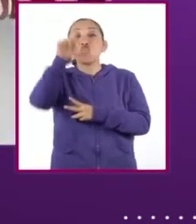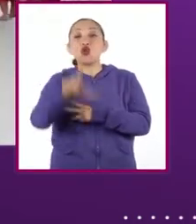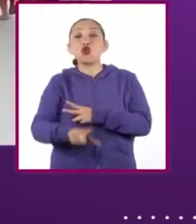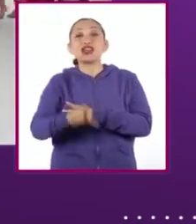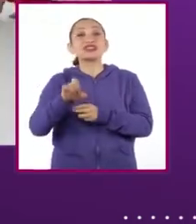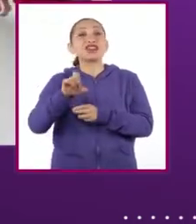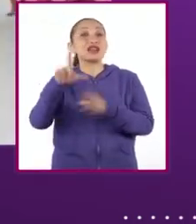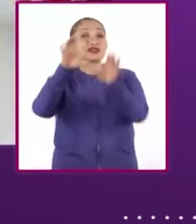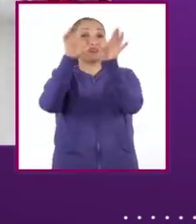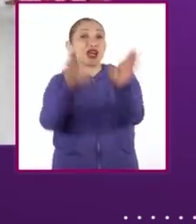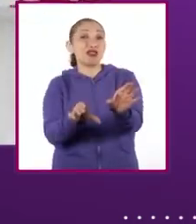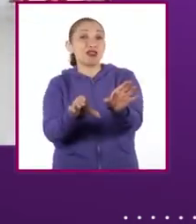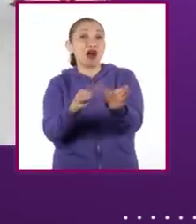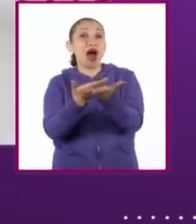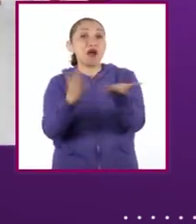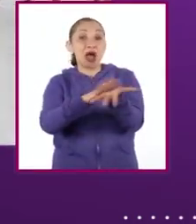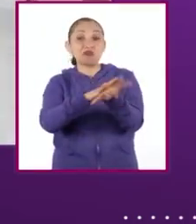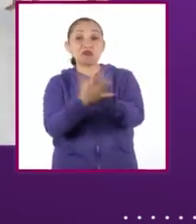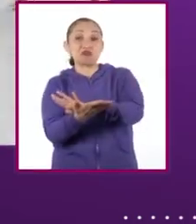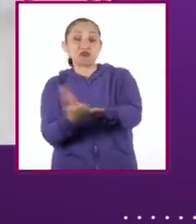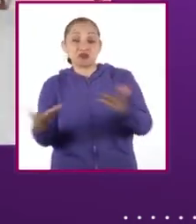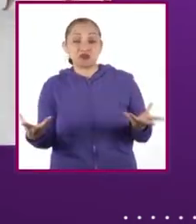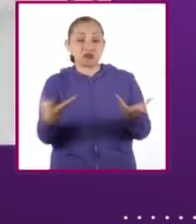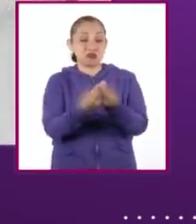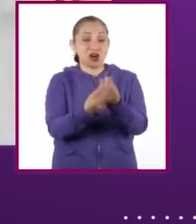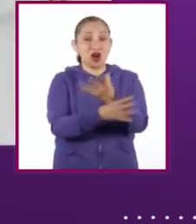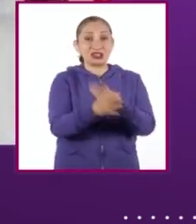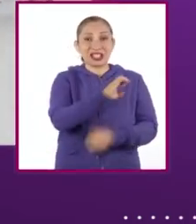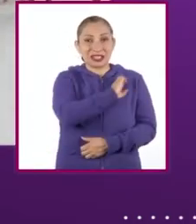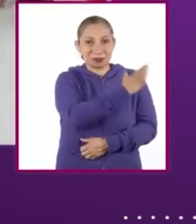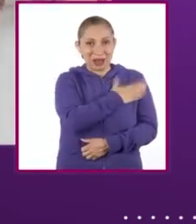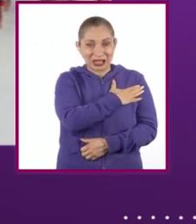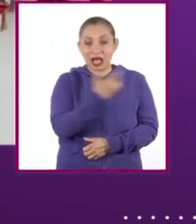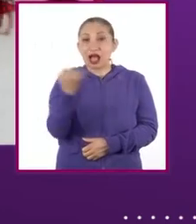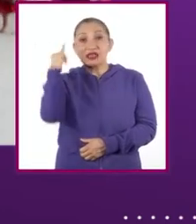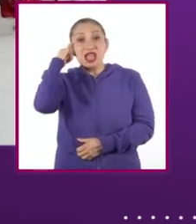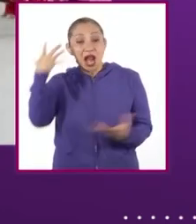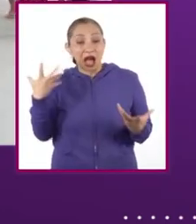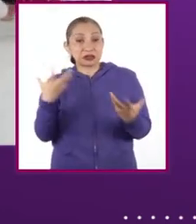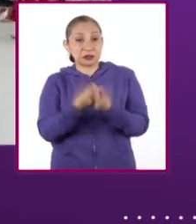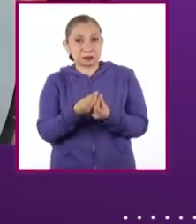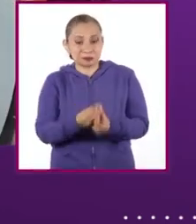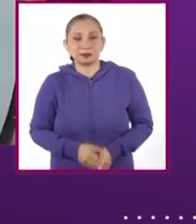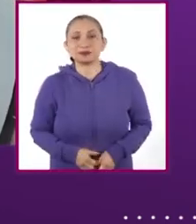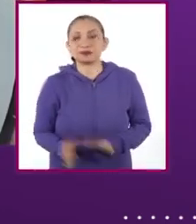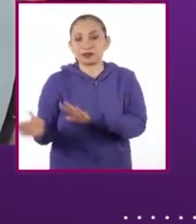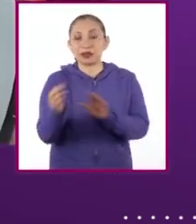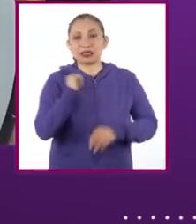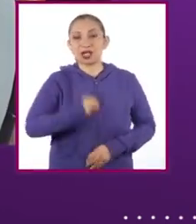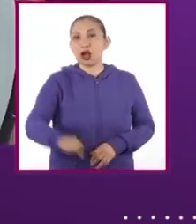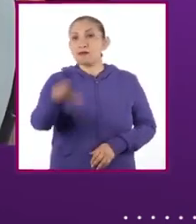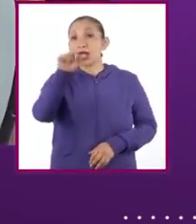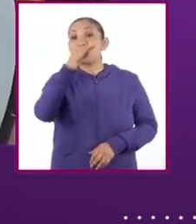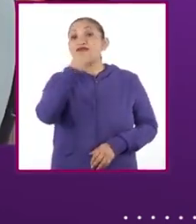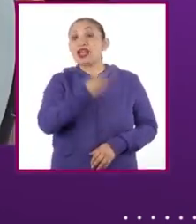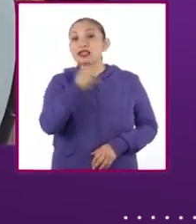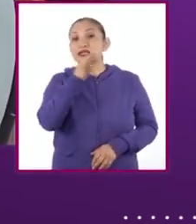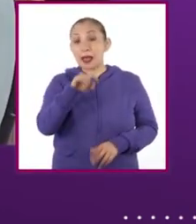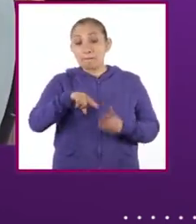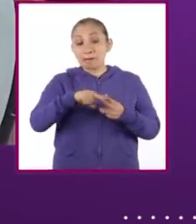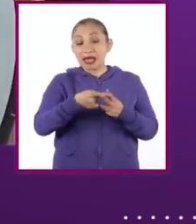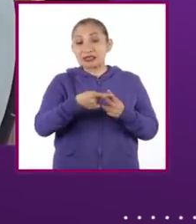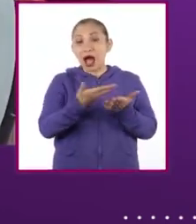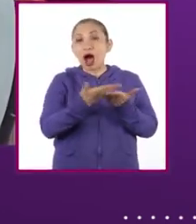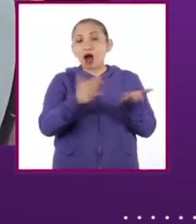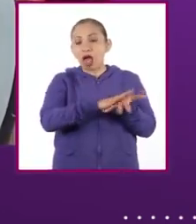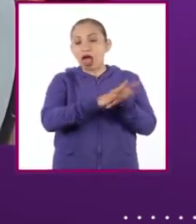cerro, permitiendo la conjunción de elementos españoles e indígenas. En el siglo XX, esta fiesta fue la base de lo que